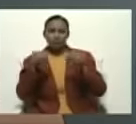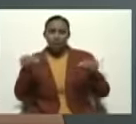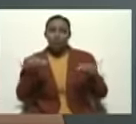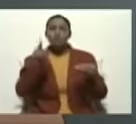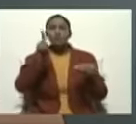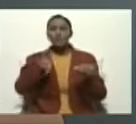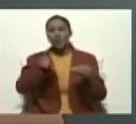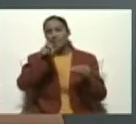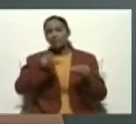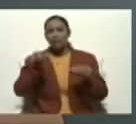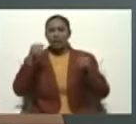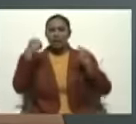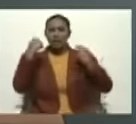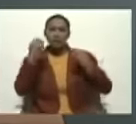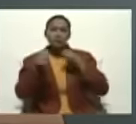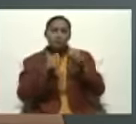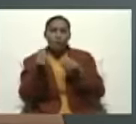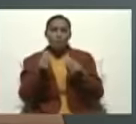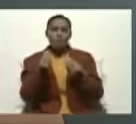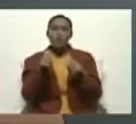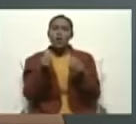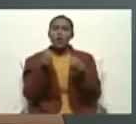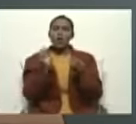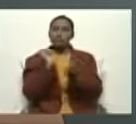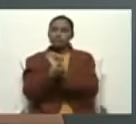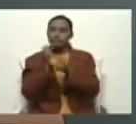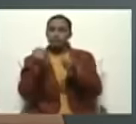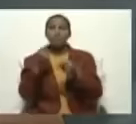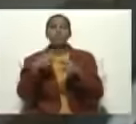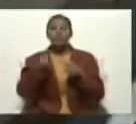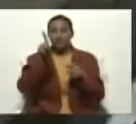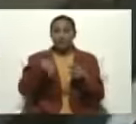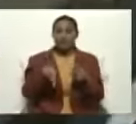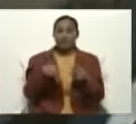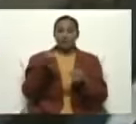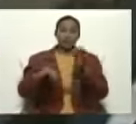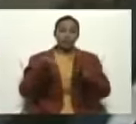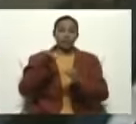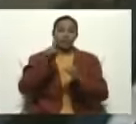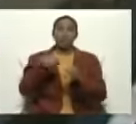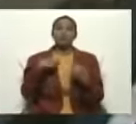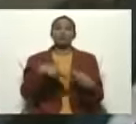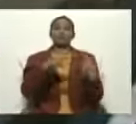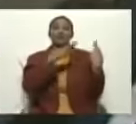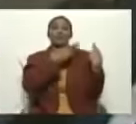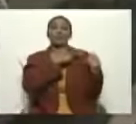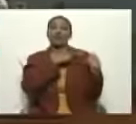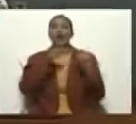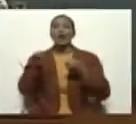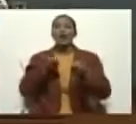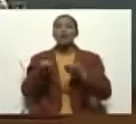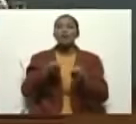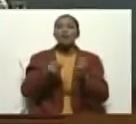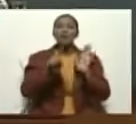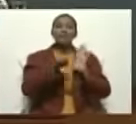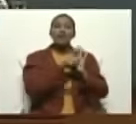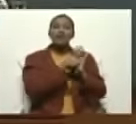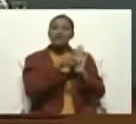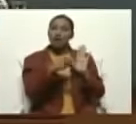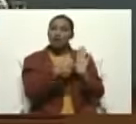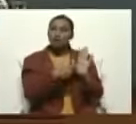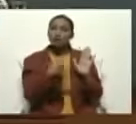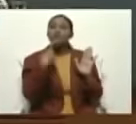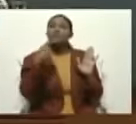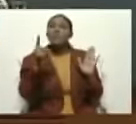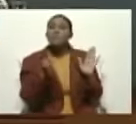pública ante nuestros tribunales, pero también somos responsables del control de la legalidad desde velar estrictamente